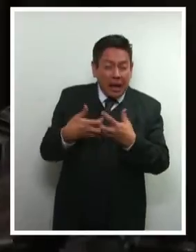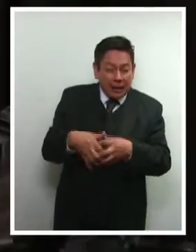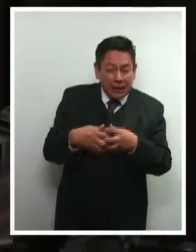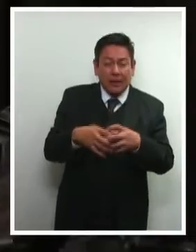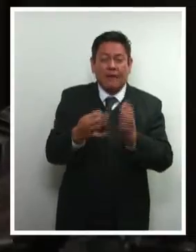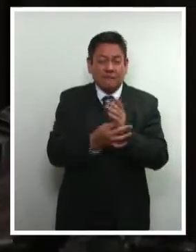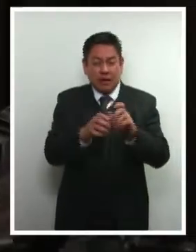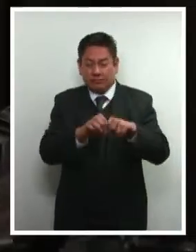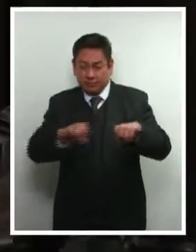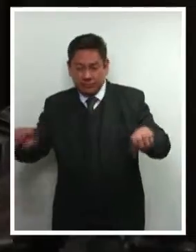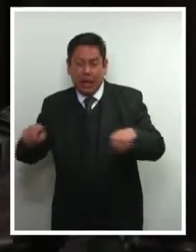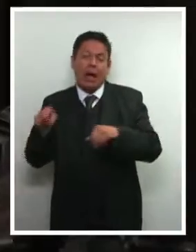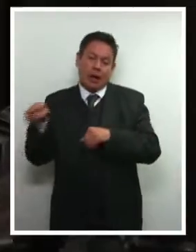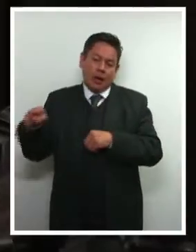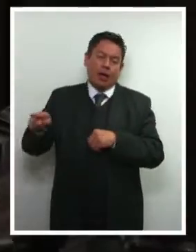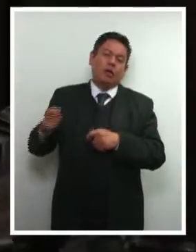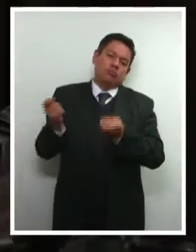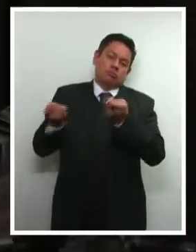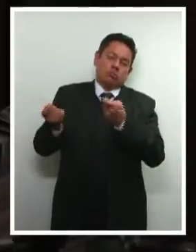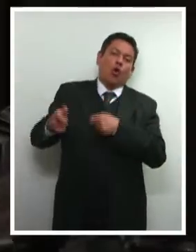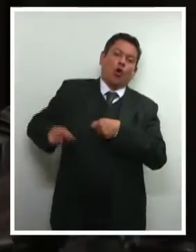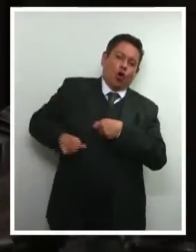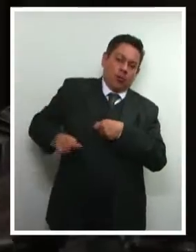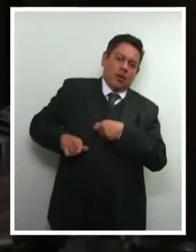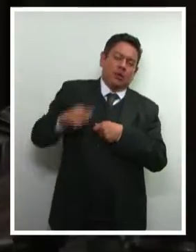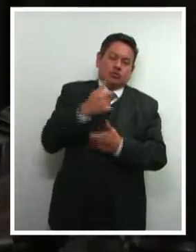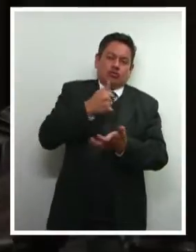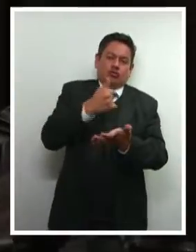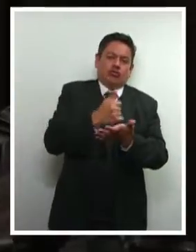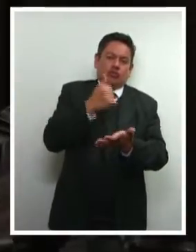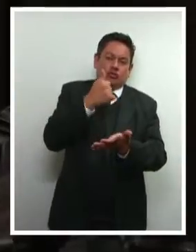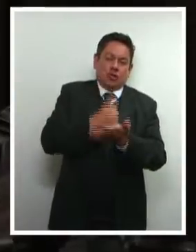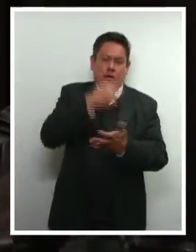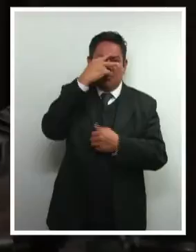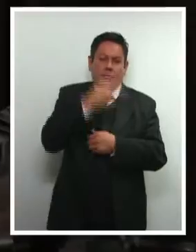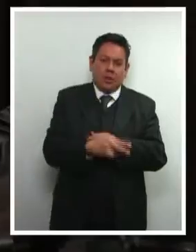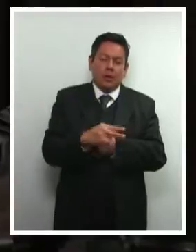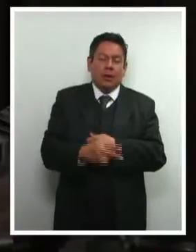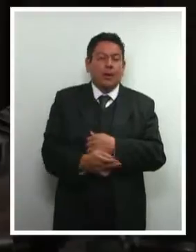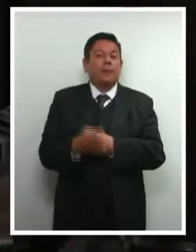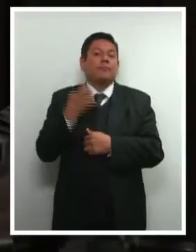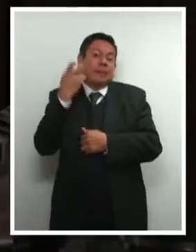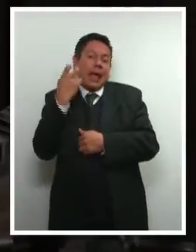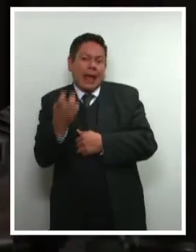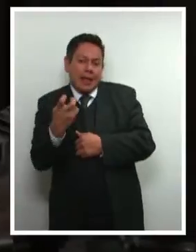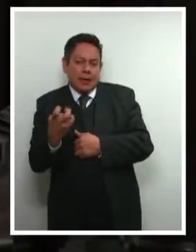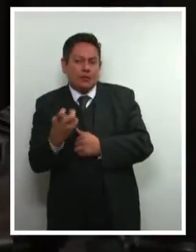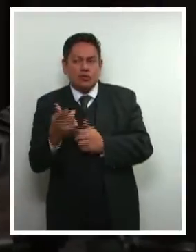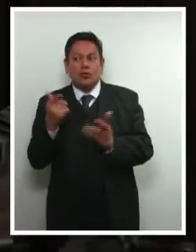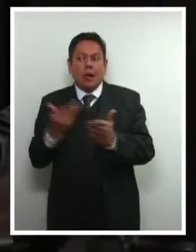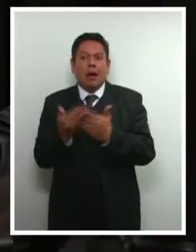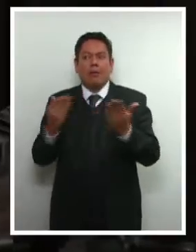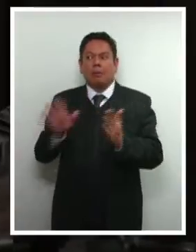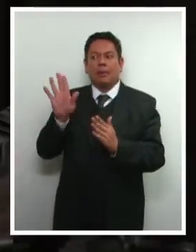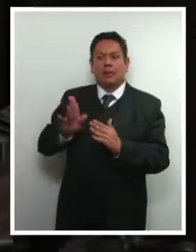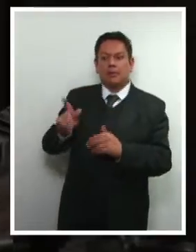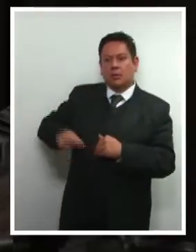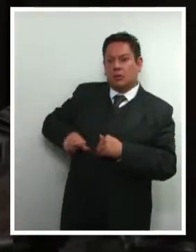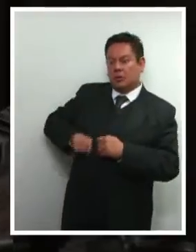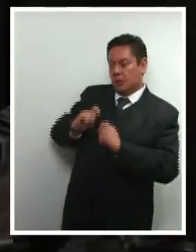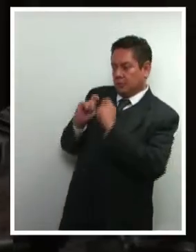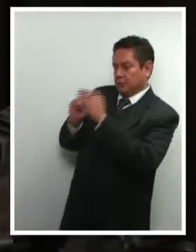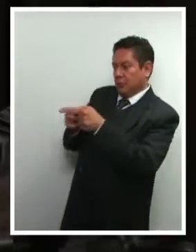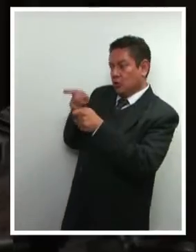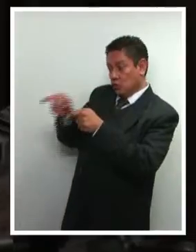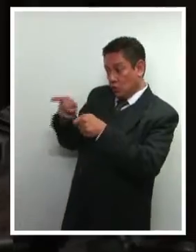estarán a cargo del gobierno de la Ciudad de México. Esto reafirma la rectoría del gobierno sobre la ciudad, reafirma la